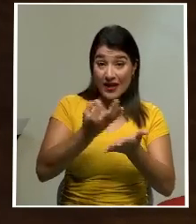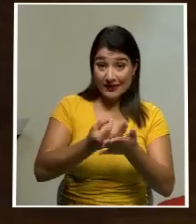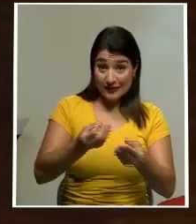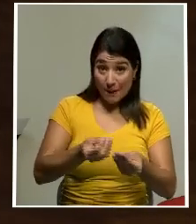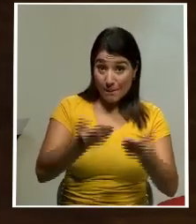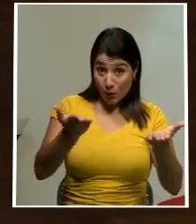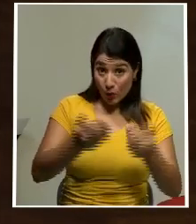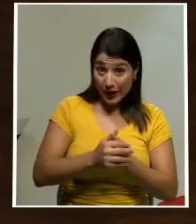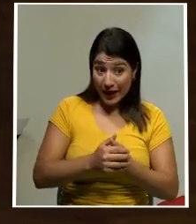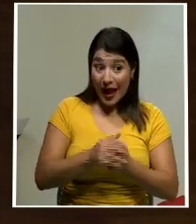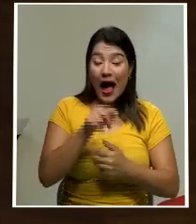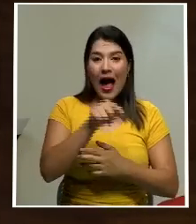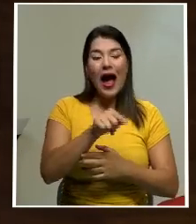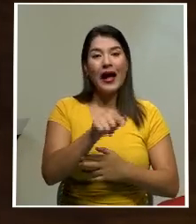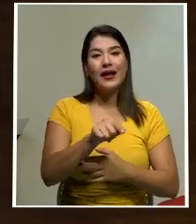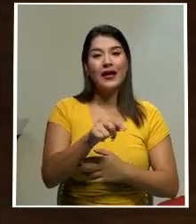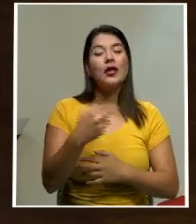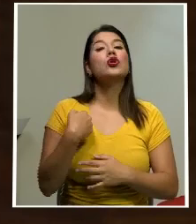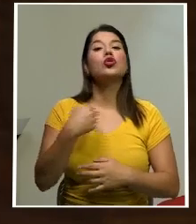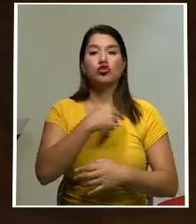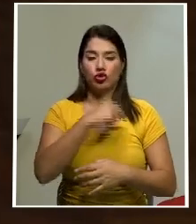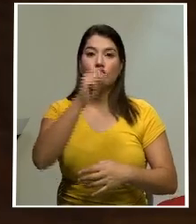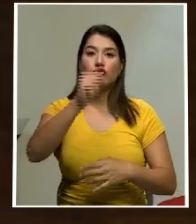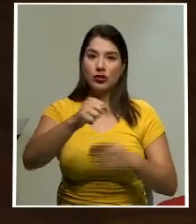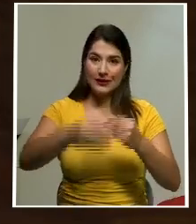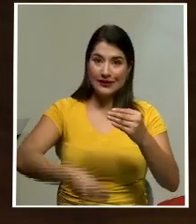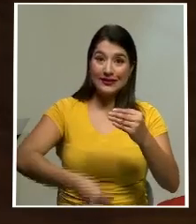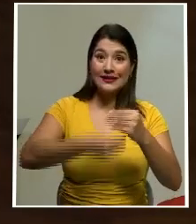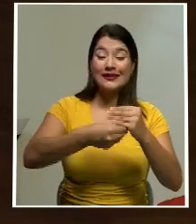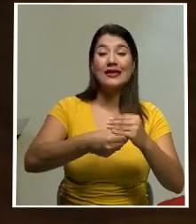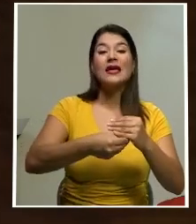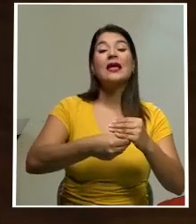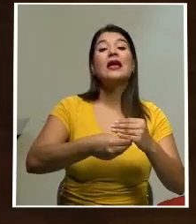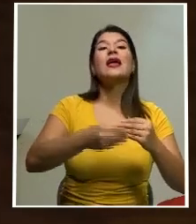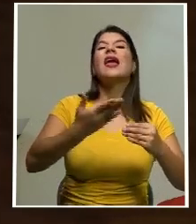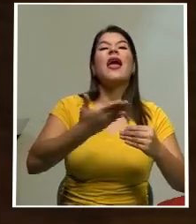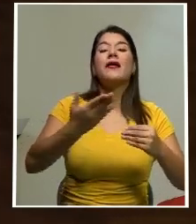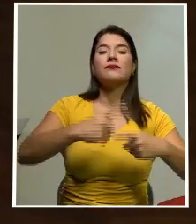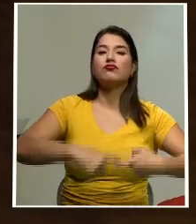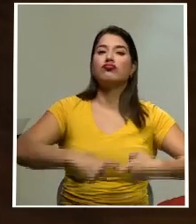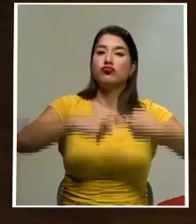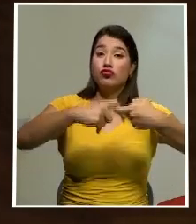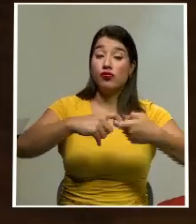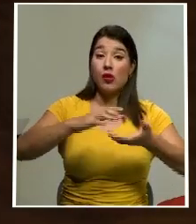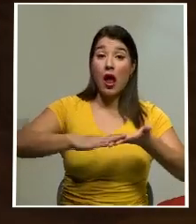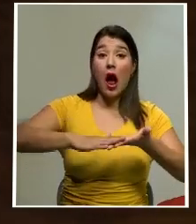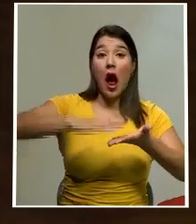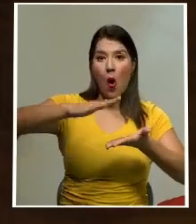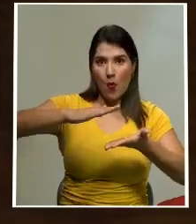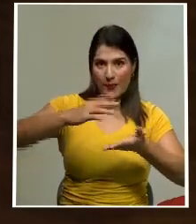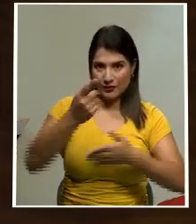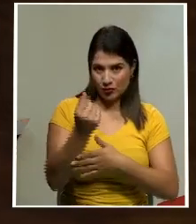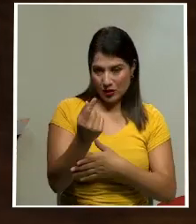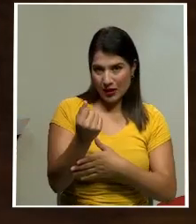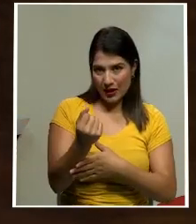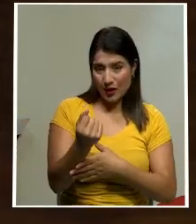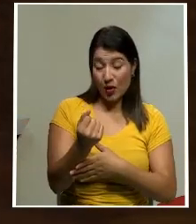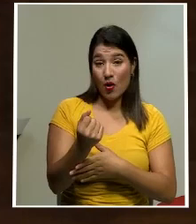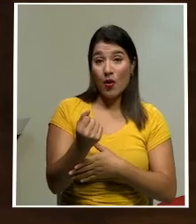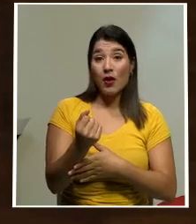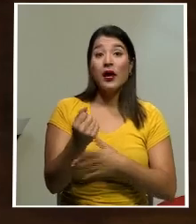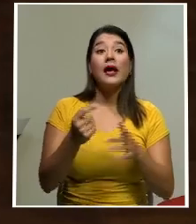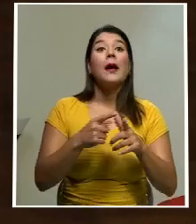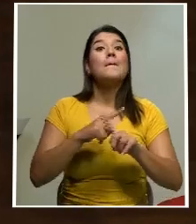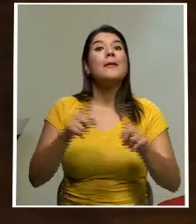finanzas públicas, ahí nosotros sí incorporamos que se nos congelaran los aumentos. Esto viene a responder a ese plazo